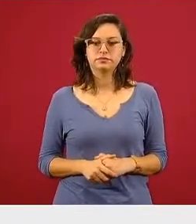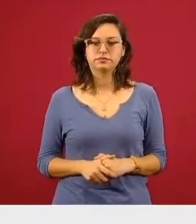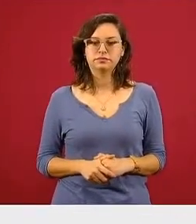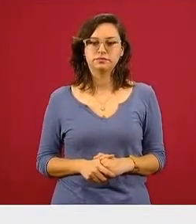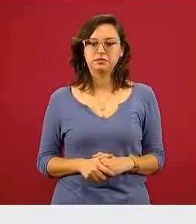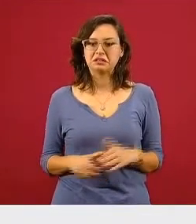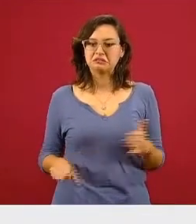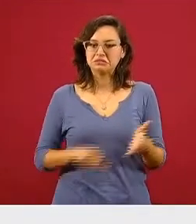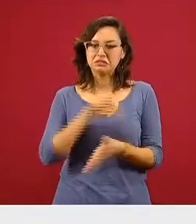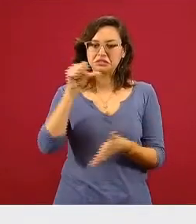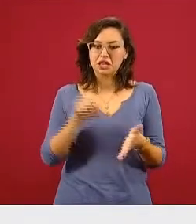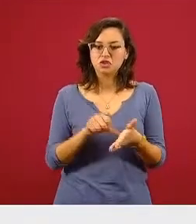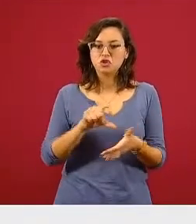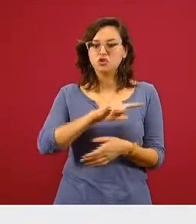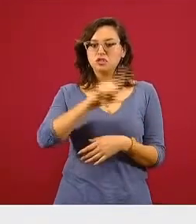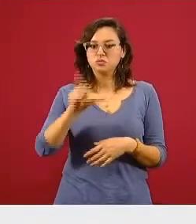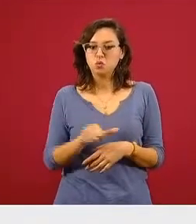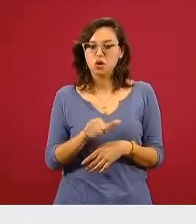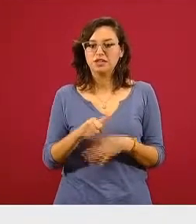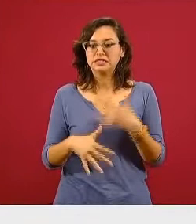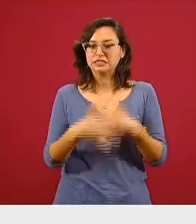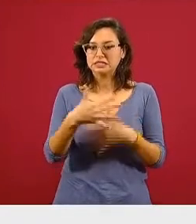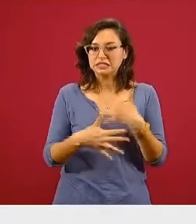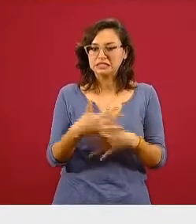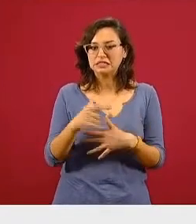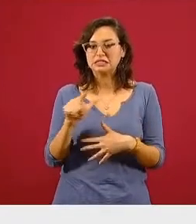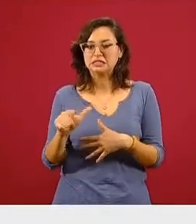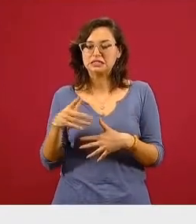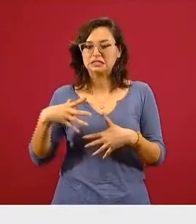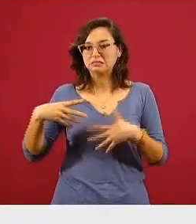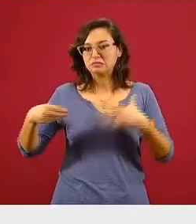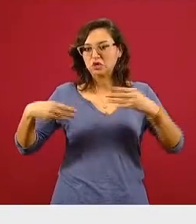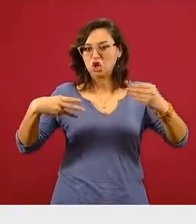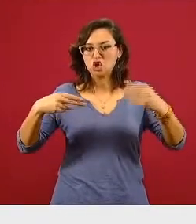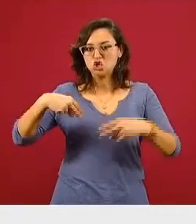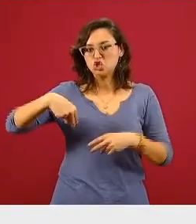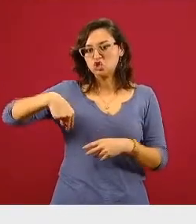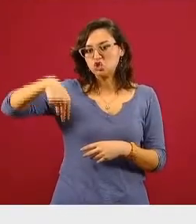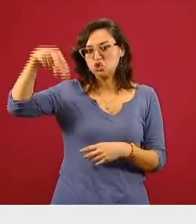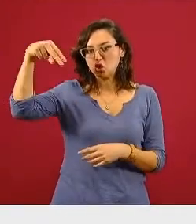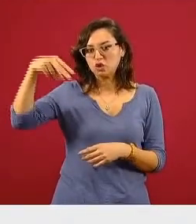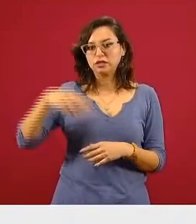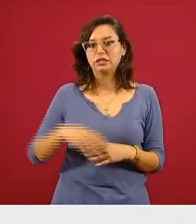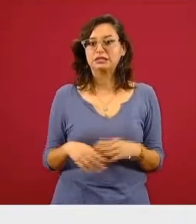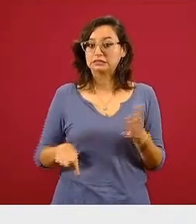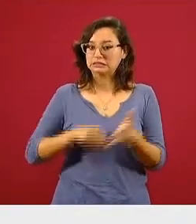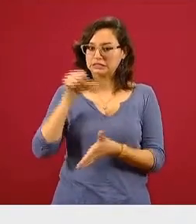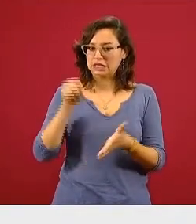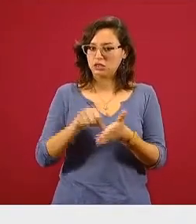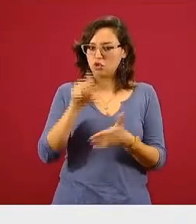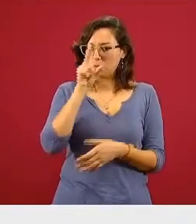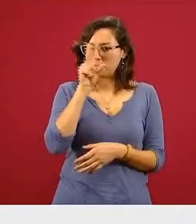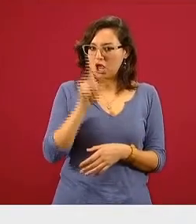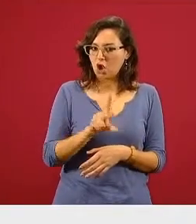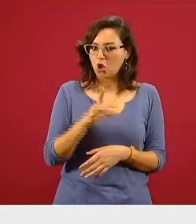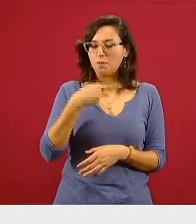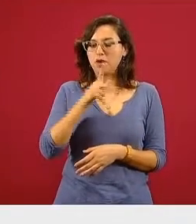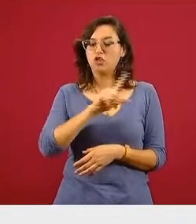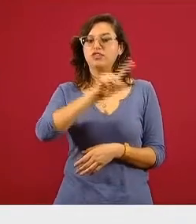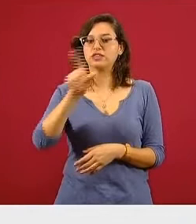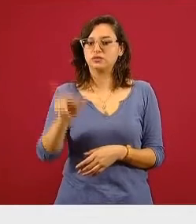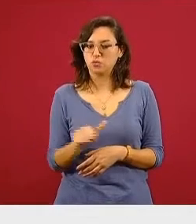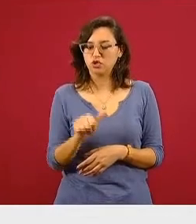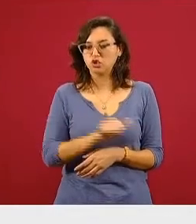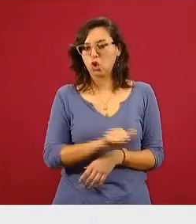algunos otros municipios al sur, en la 17 ya hay municipios del norte, sigue concentrándose un poco la epidemia en el centro, aunque empiezan a aparecer